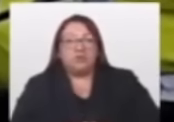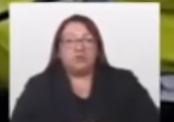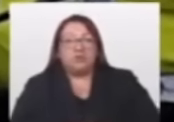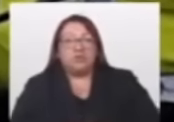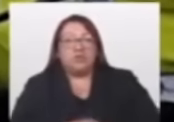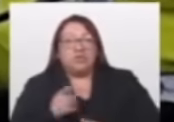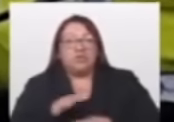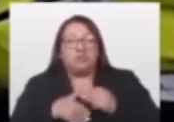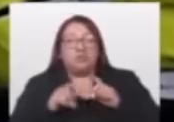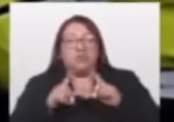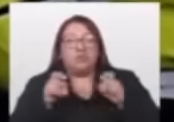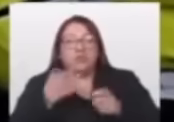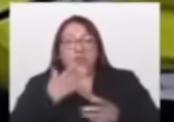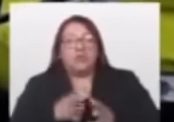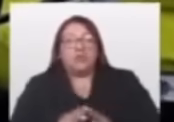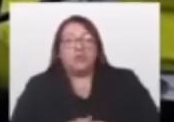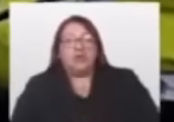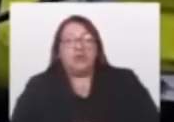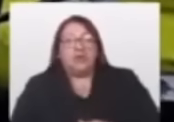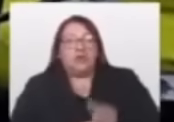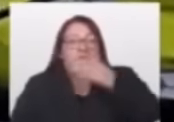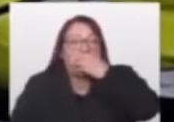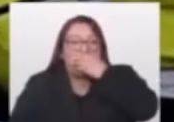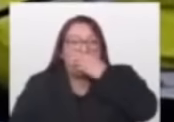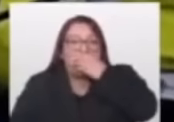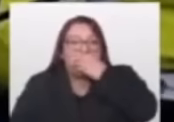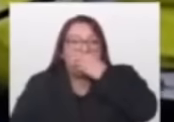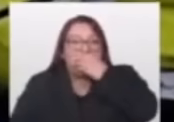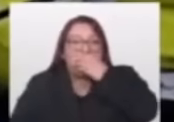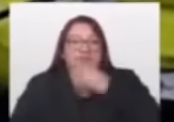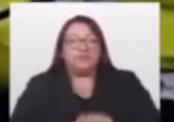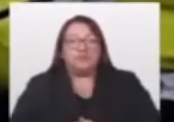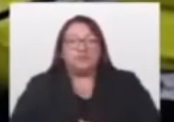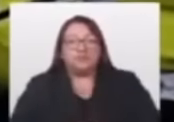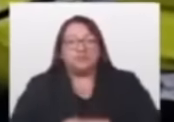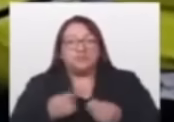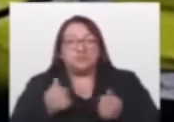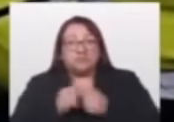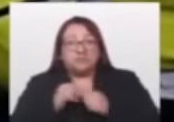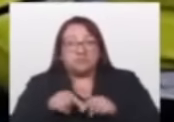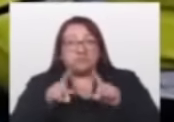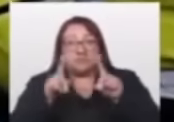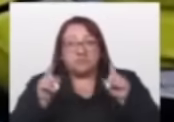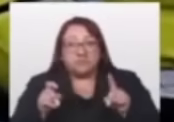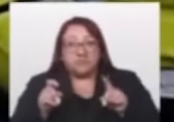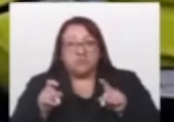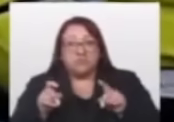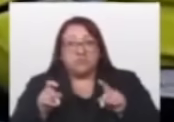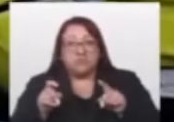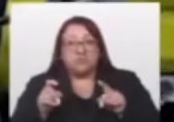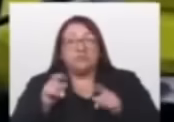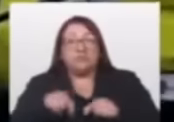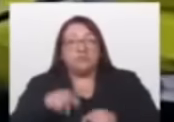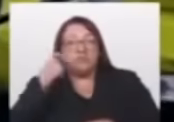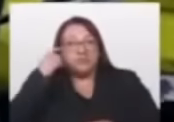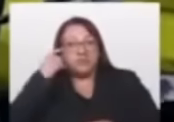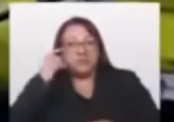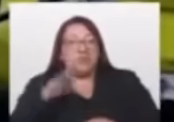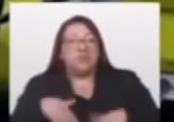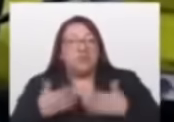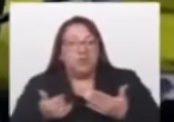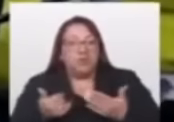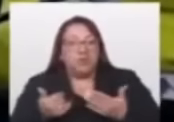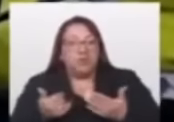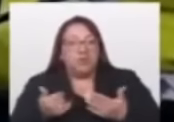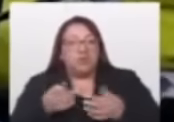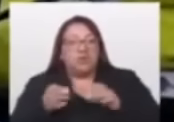presidente. Esas serían mis preguntas. Y creo, y discúlpeme, con eso termino, ¿no? Porque con estas preguntas cabe la reflexión. ¿Puede, y